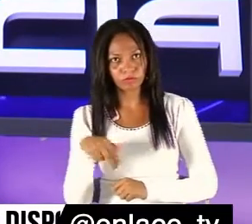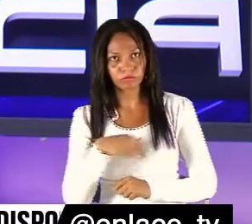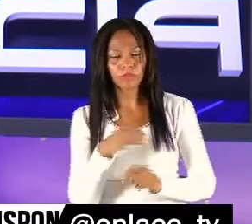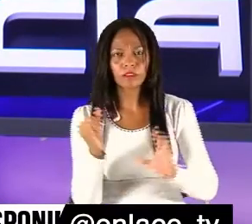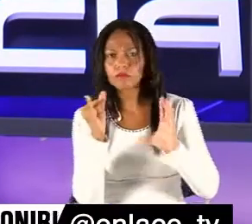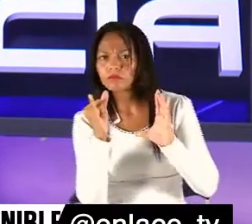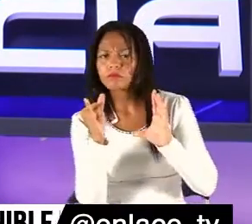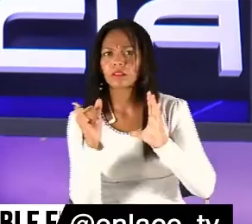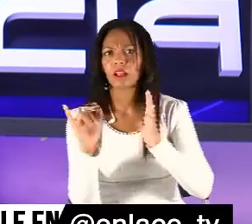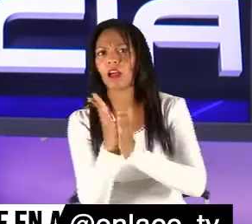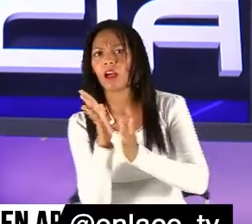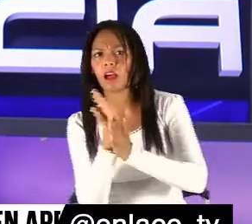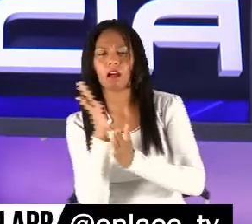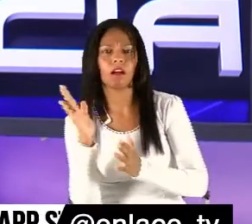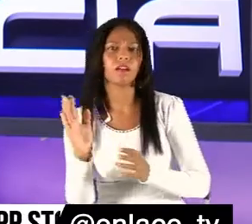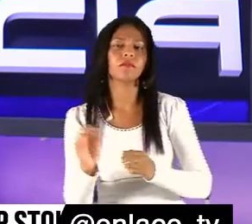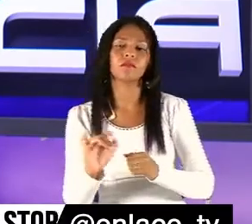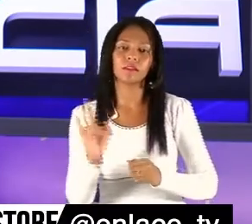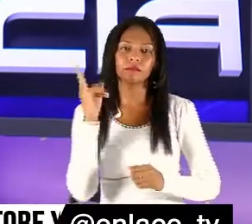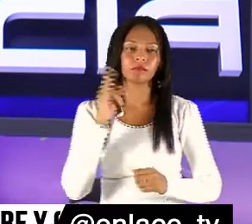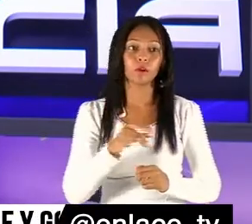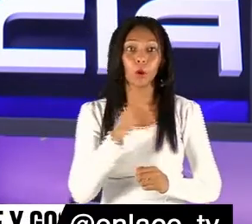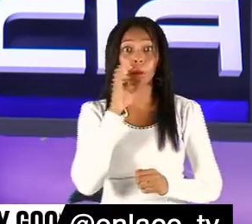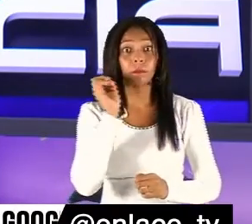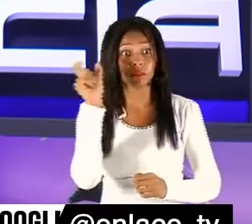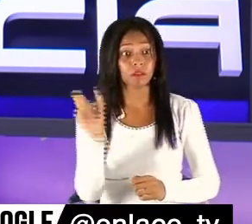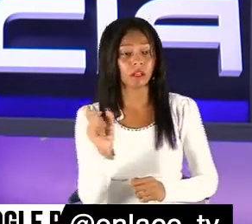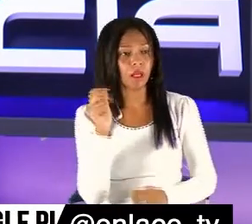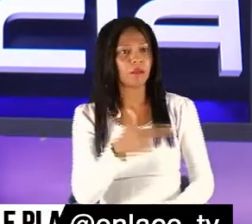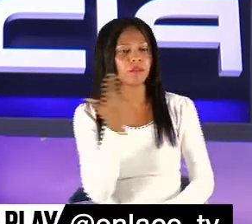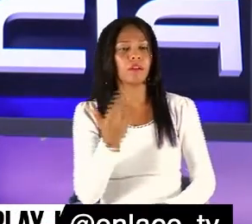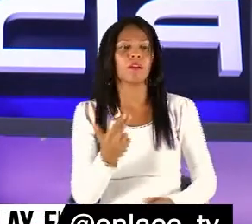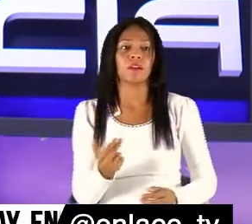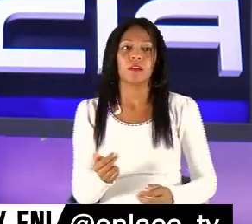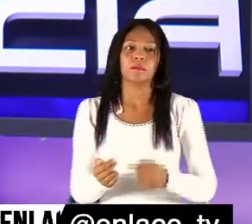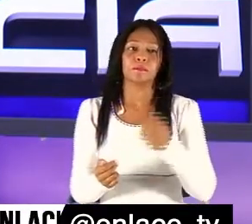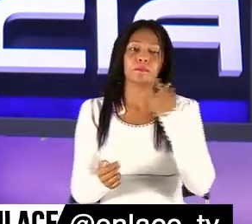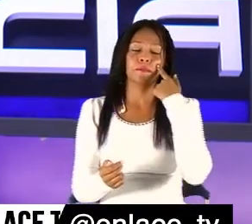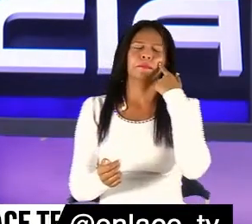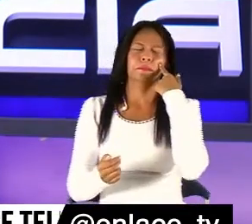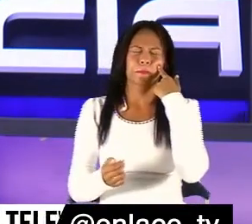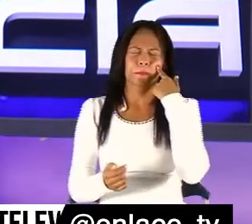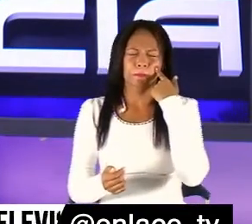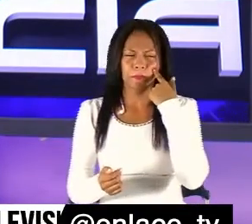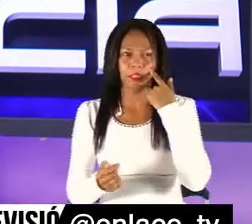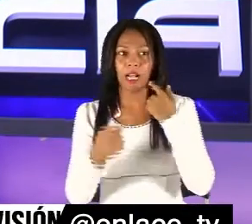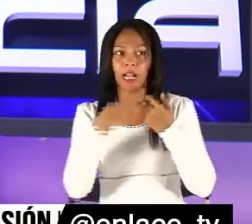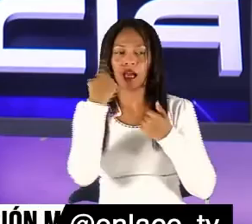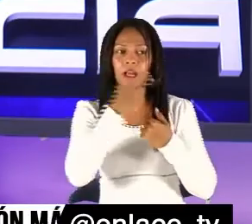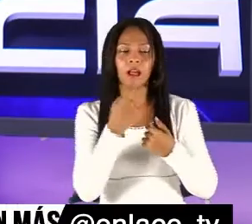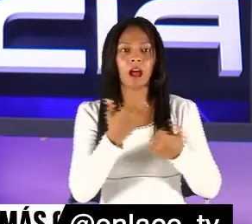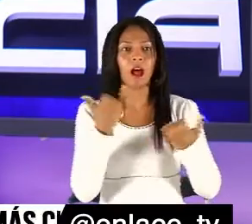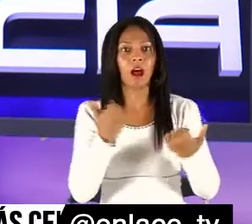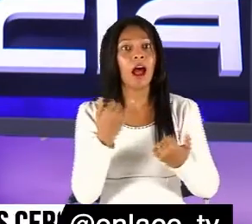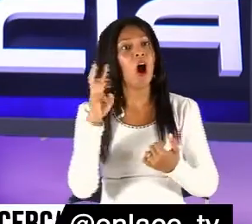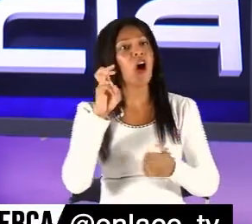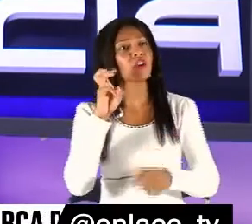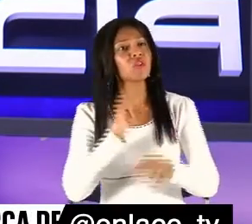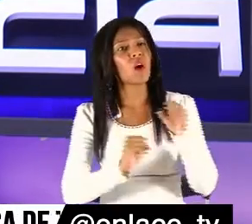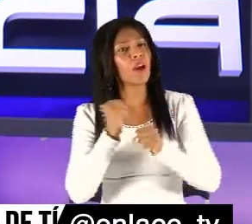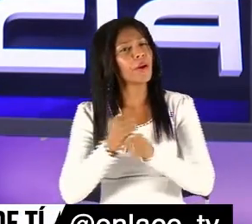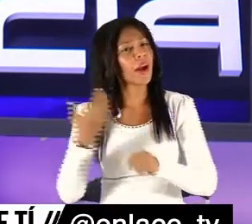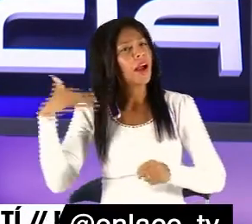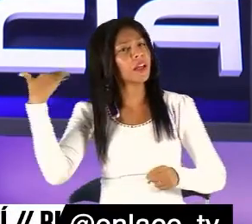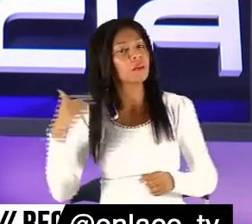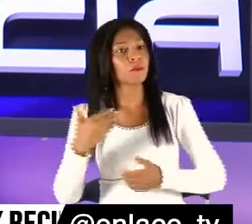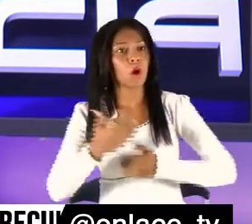estas informaciones. Hombre que recibió impacto de arma de fuego en su rostro hace 8 años reclama atención médica especializada. Su estado de